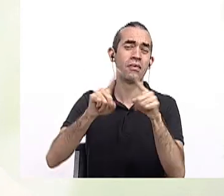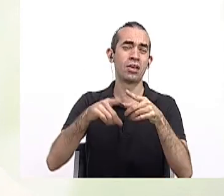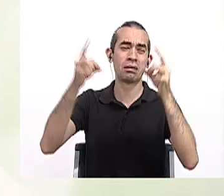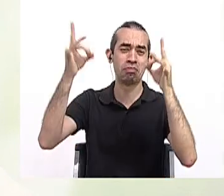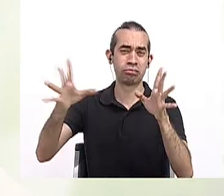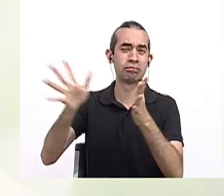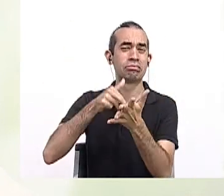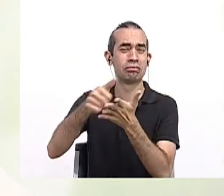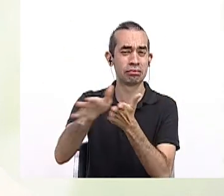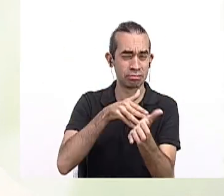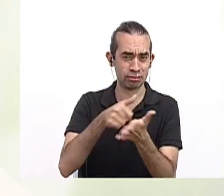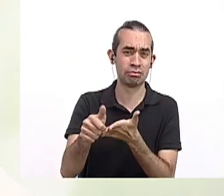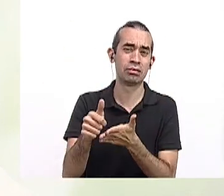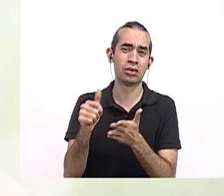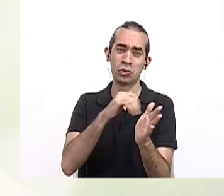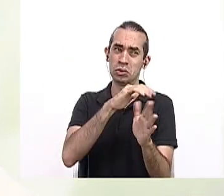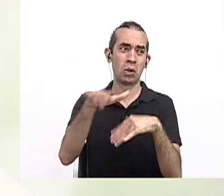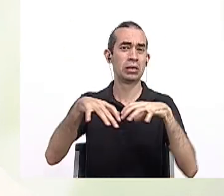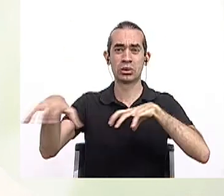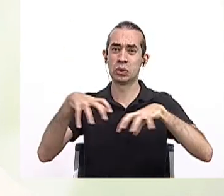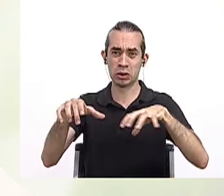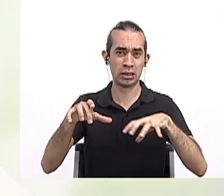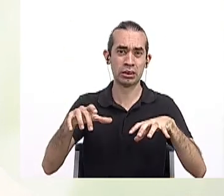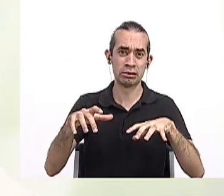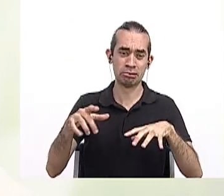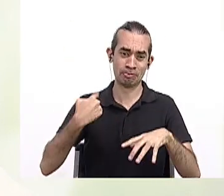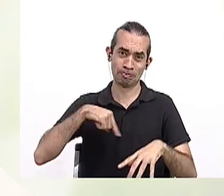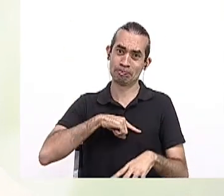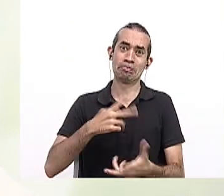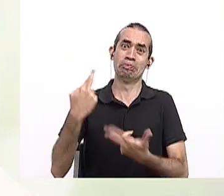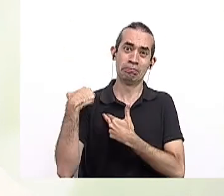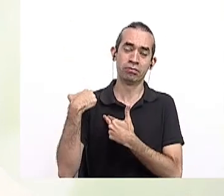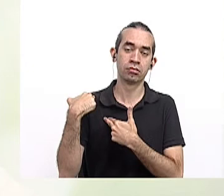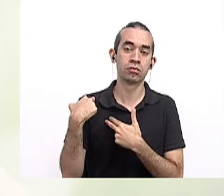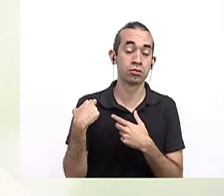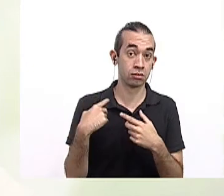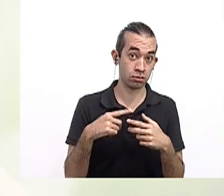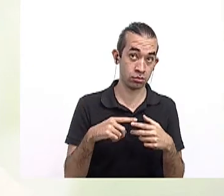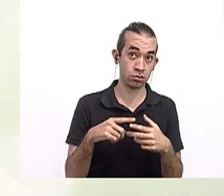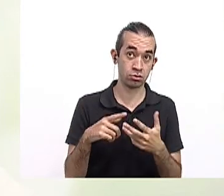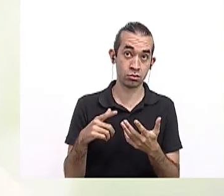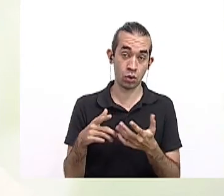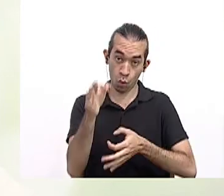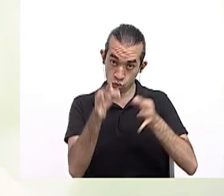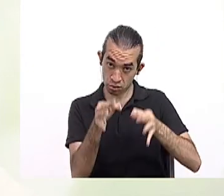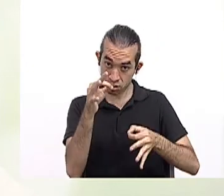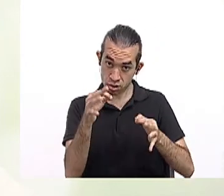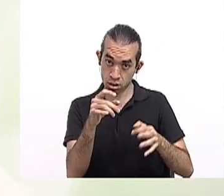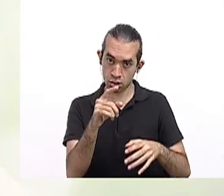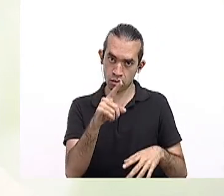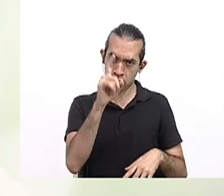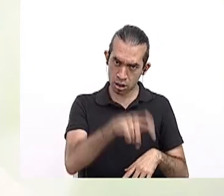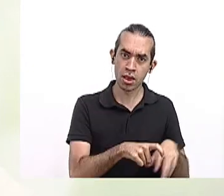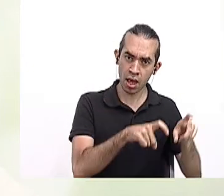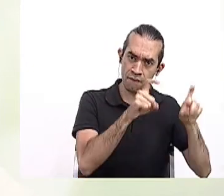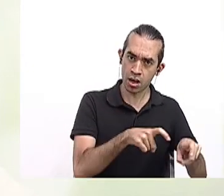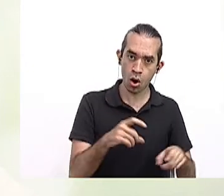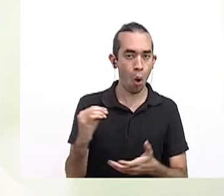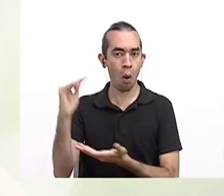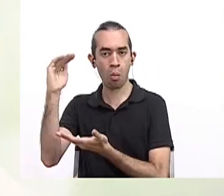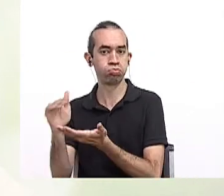productos de todas las acciones que nosotros realizamos será entonces una acción a desarrollar o una acción a